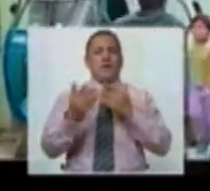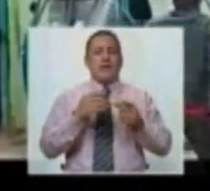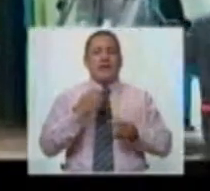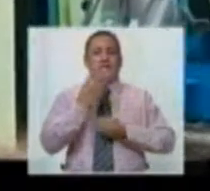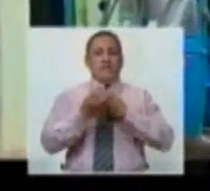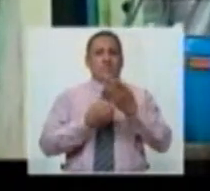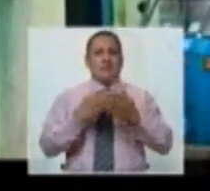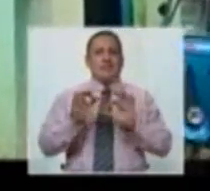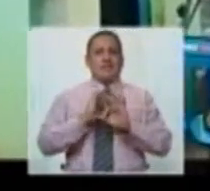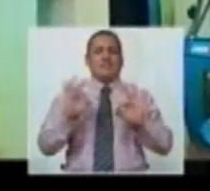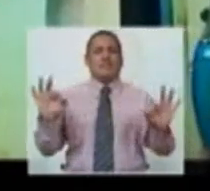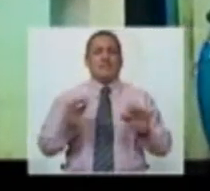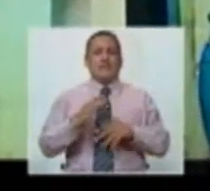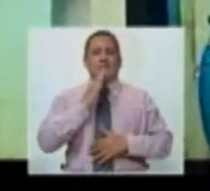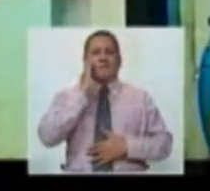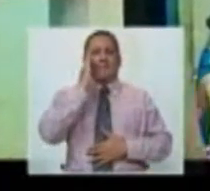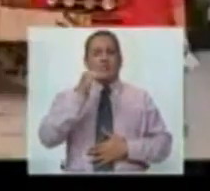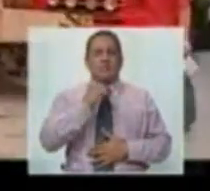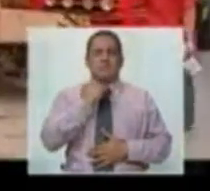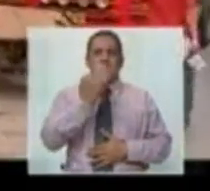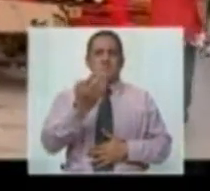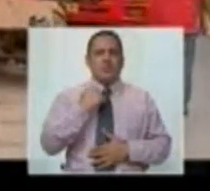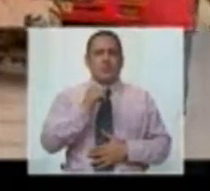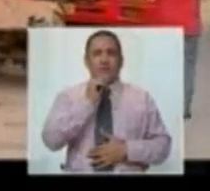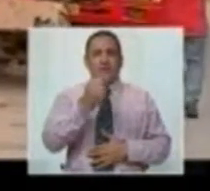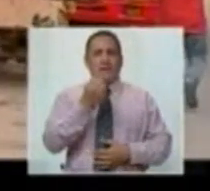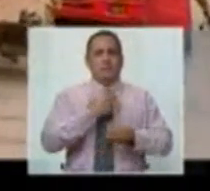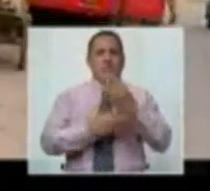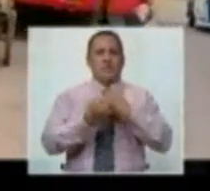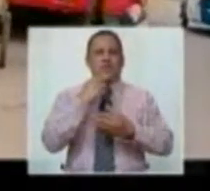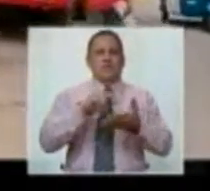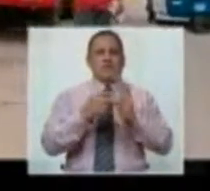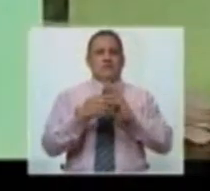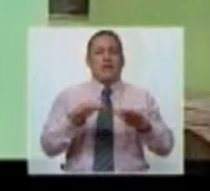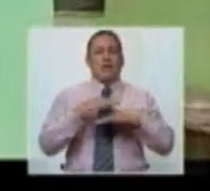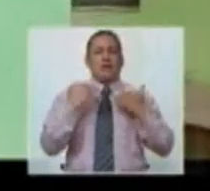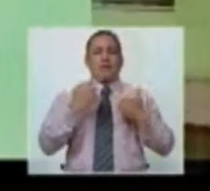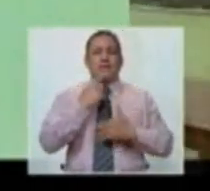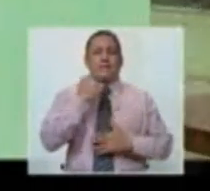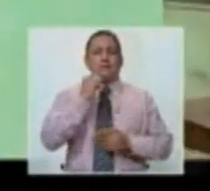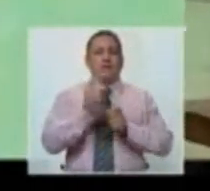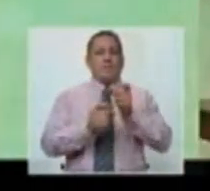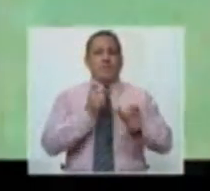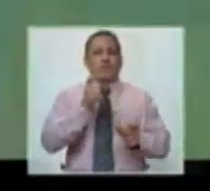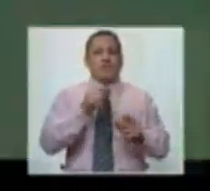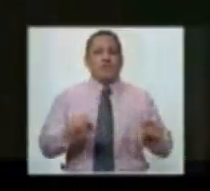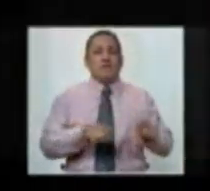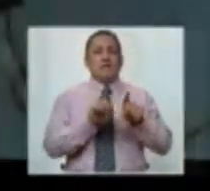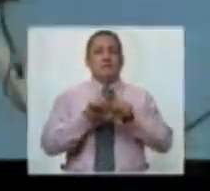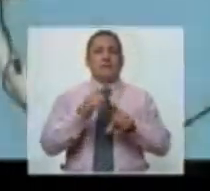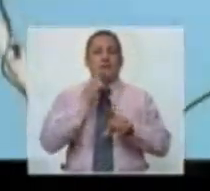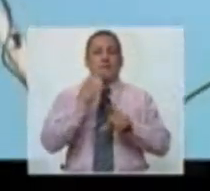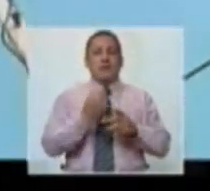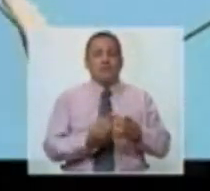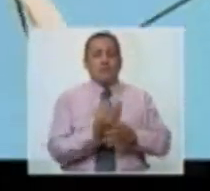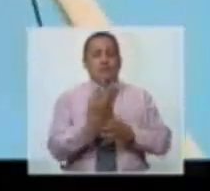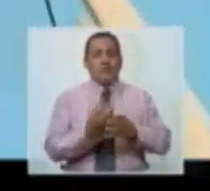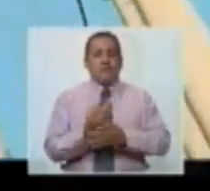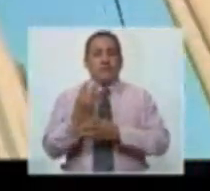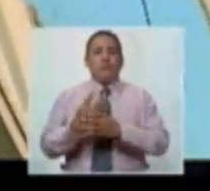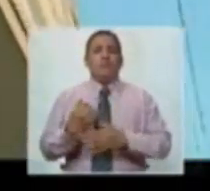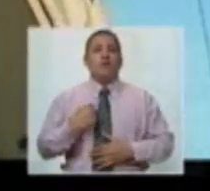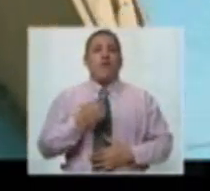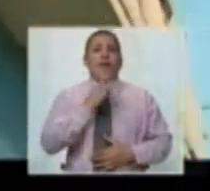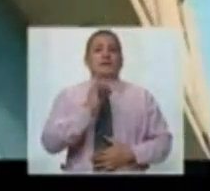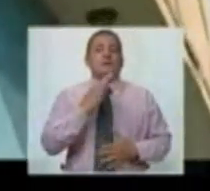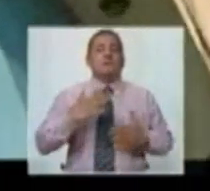a decirles nada, asistidos de la sinrazón y la desinformación, vulneran los derechos de los demás y hasta le ponen florcitas porque es